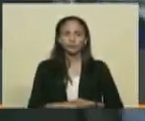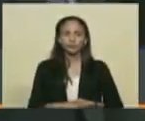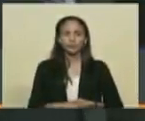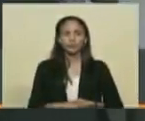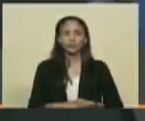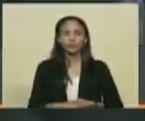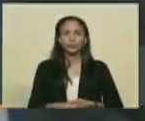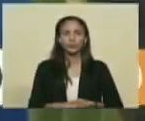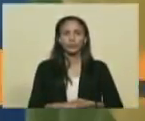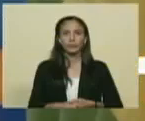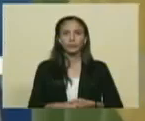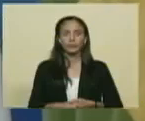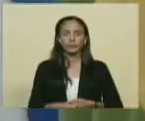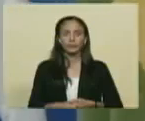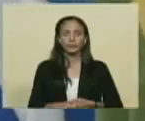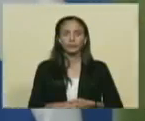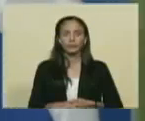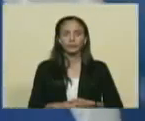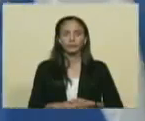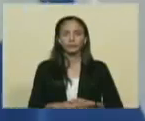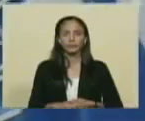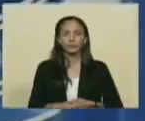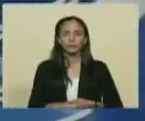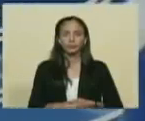Hazme señas si se van.